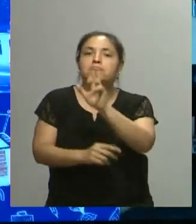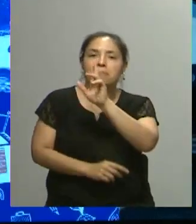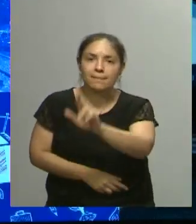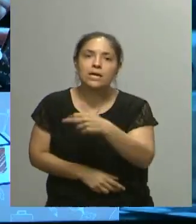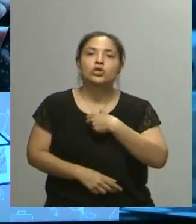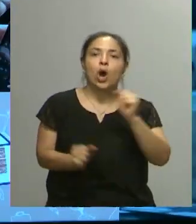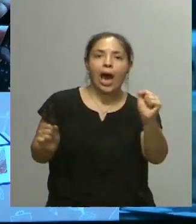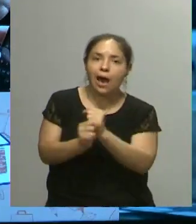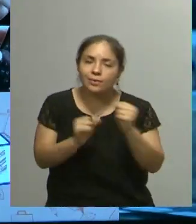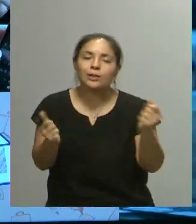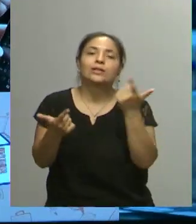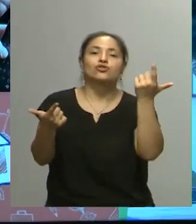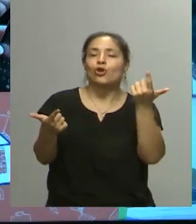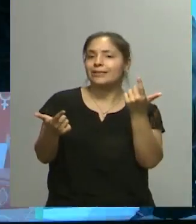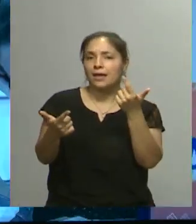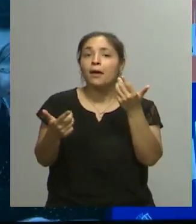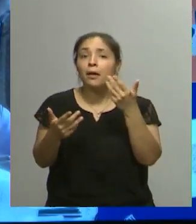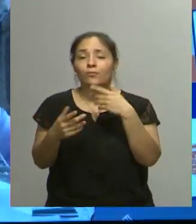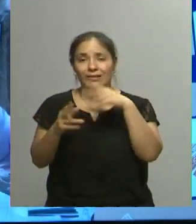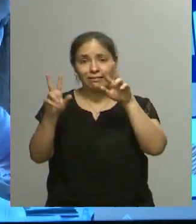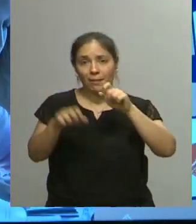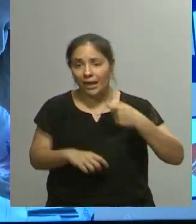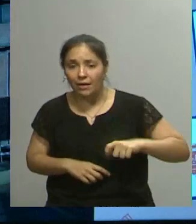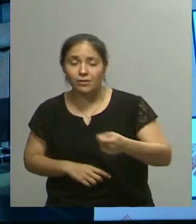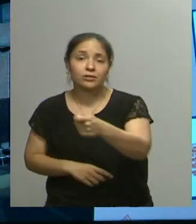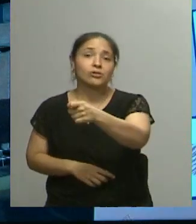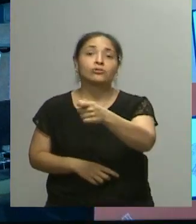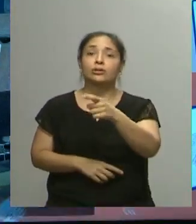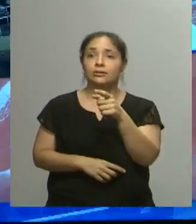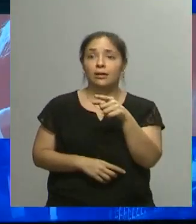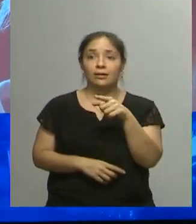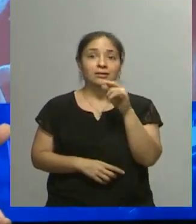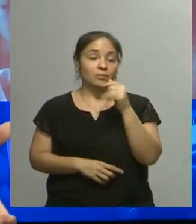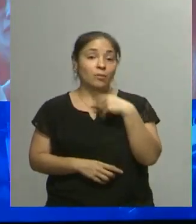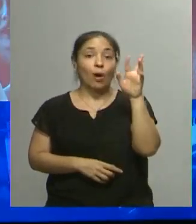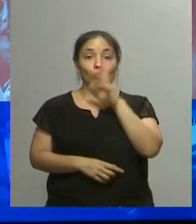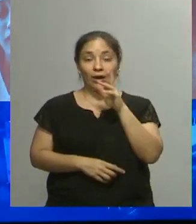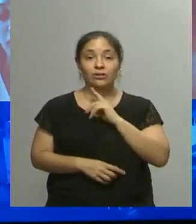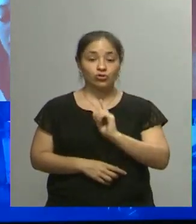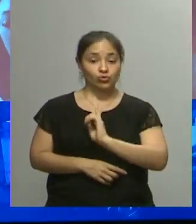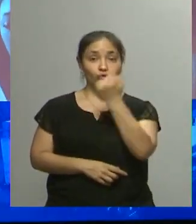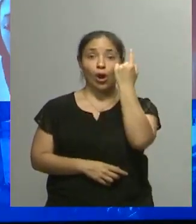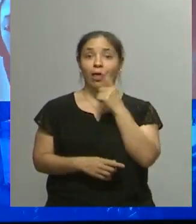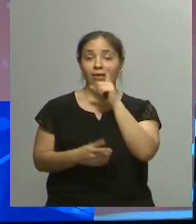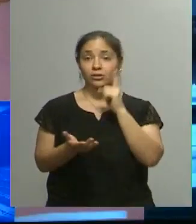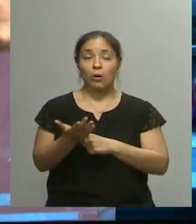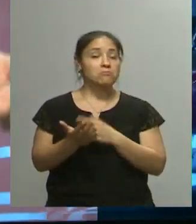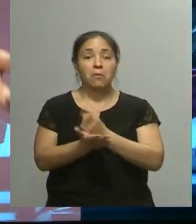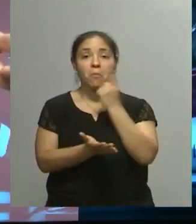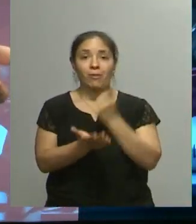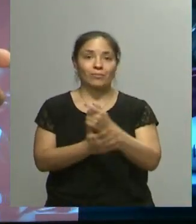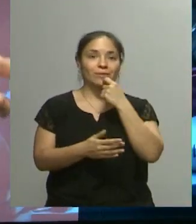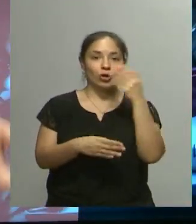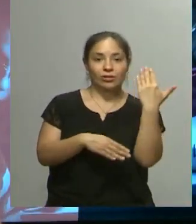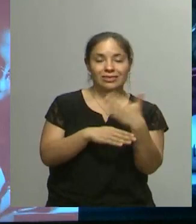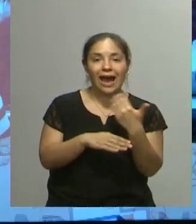autorizaciones, a veces en cuestiones administrativas o burocráticas, pero la realidad es que las mujeres no pueden hacer cualquier cosa, que sea tomarse un taxi y salir